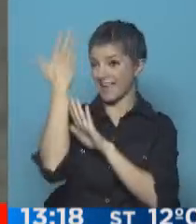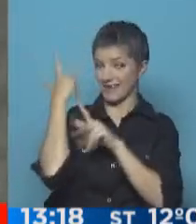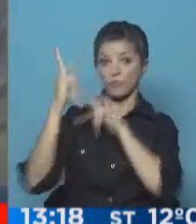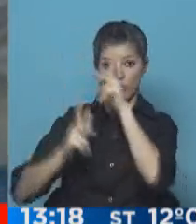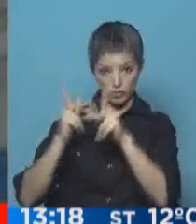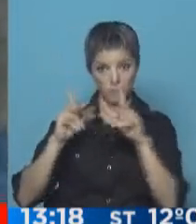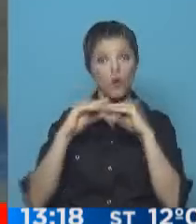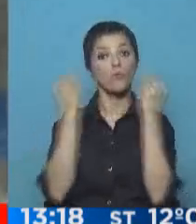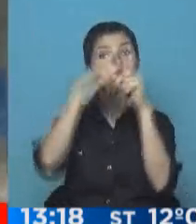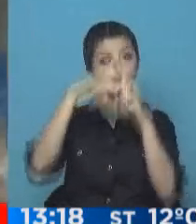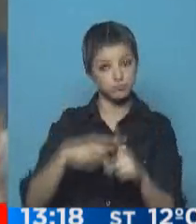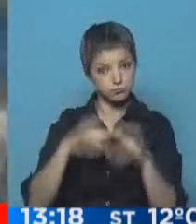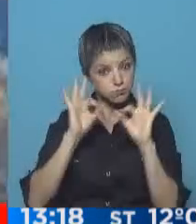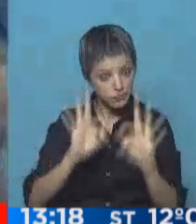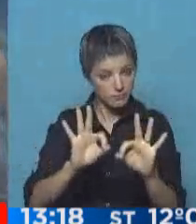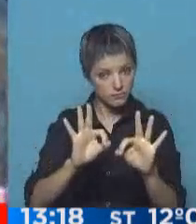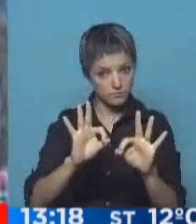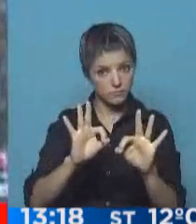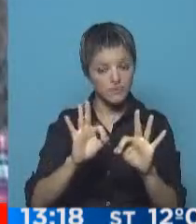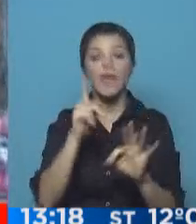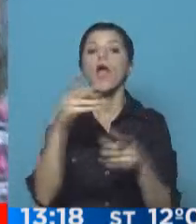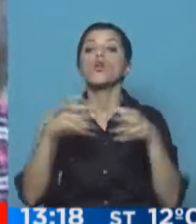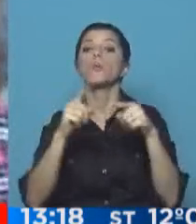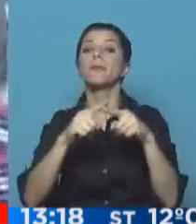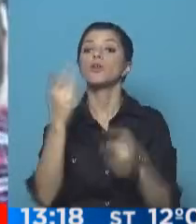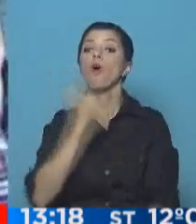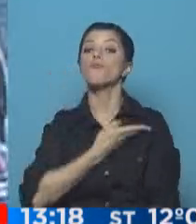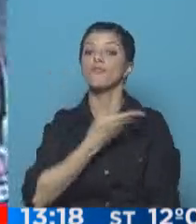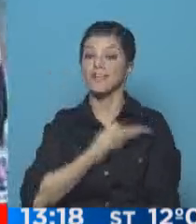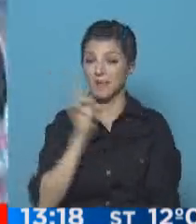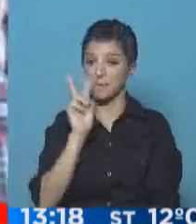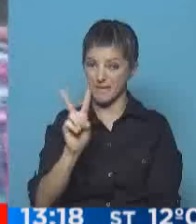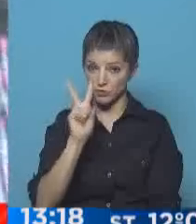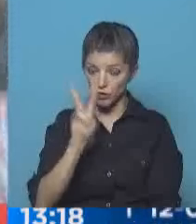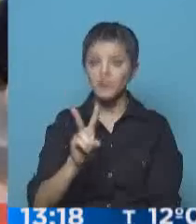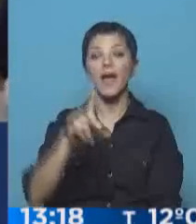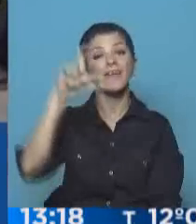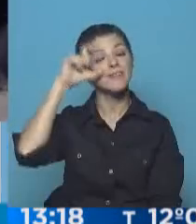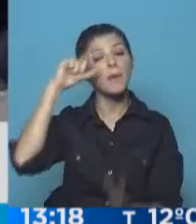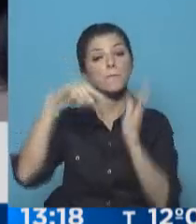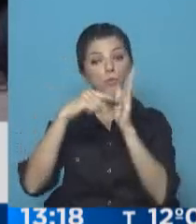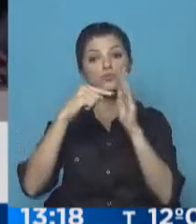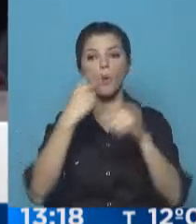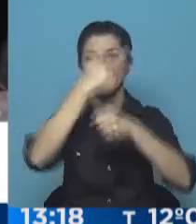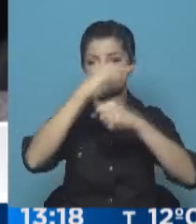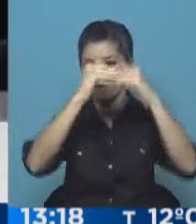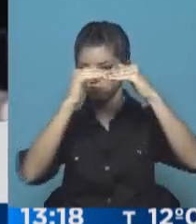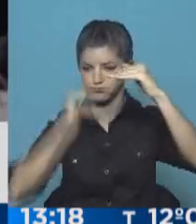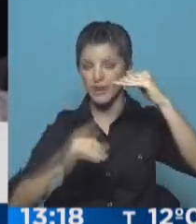escrutado ya la totalidad de las mesas. El Frente para la Victoria se impuso por más de 10 puntos